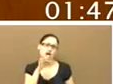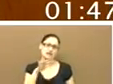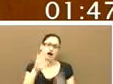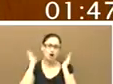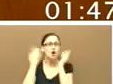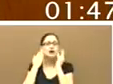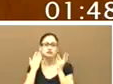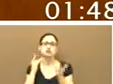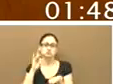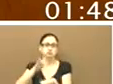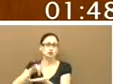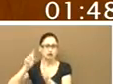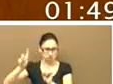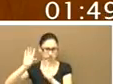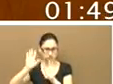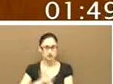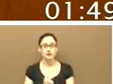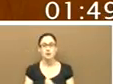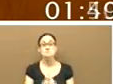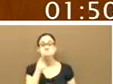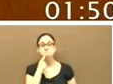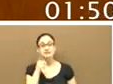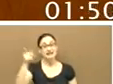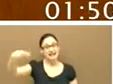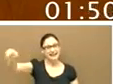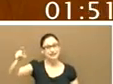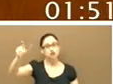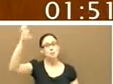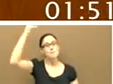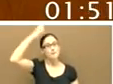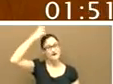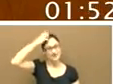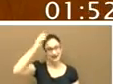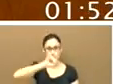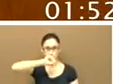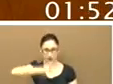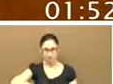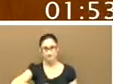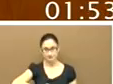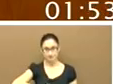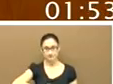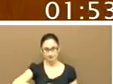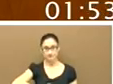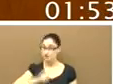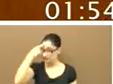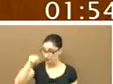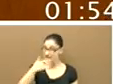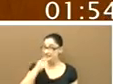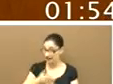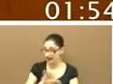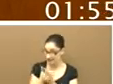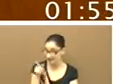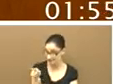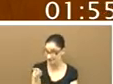del Congreso impartiendo su magisterio, que dijo que ellos eran monarquicanos. ¿Se acuerdan ustedes? Saben de quién estoy hablando, ¿no?